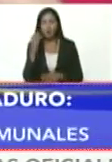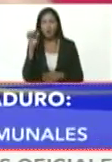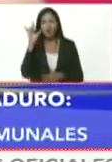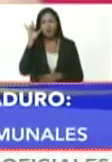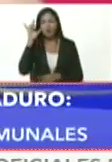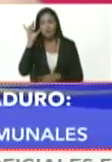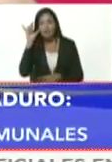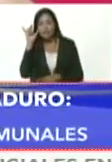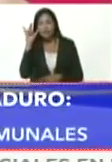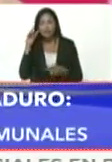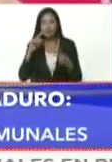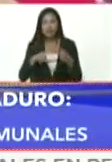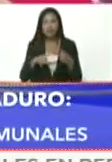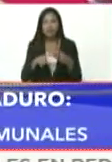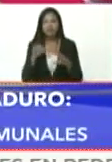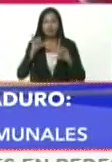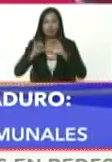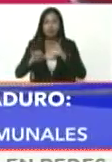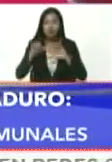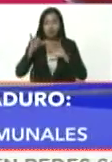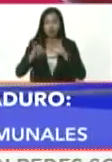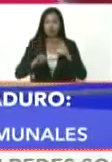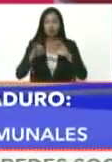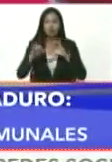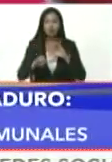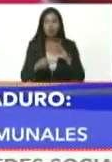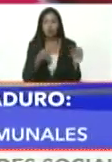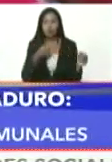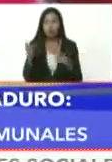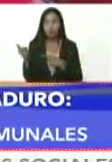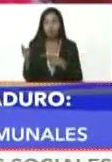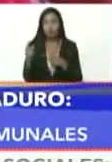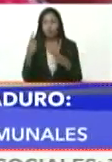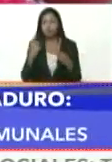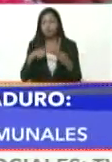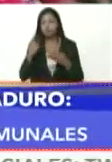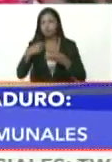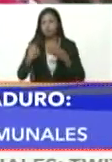Instagram, YouTube, Twitter y Periscope.